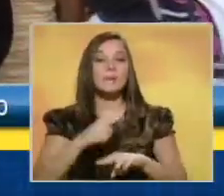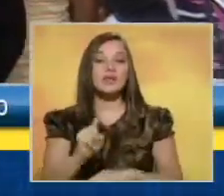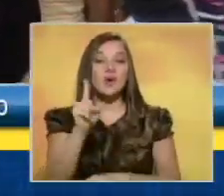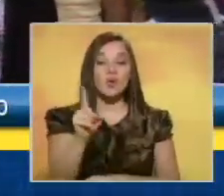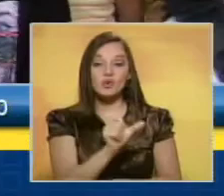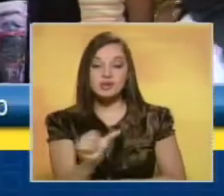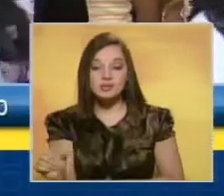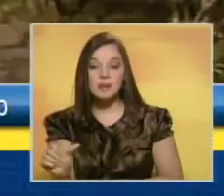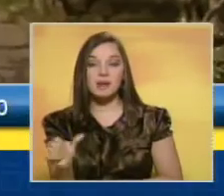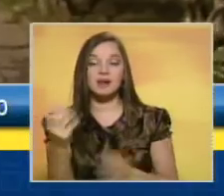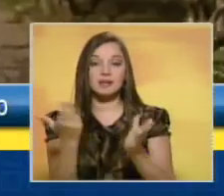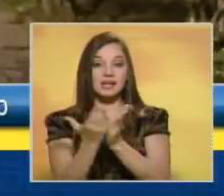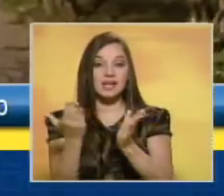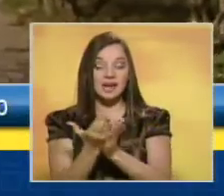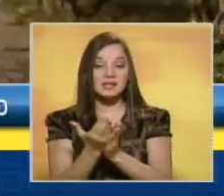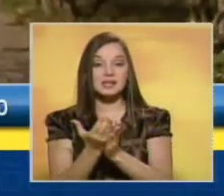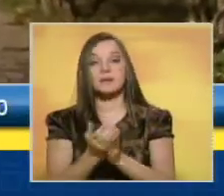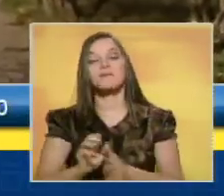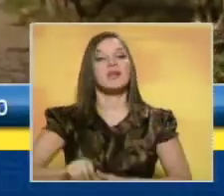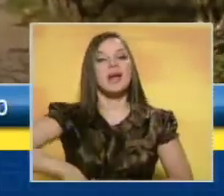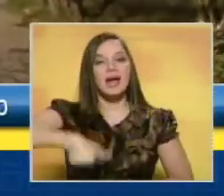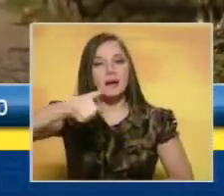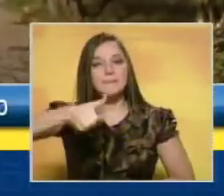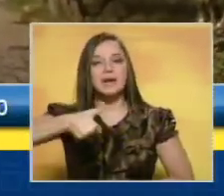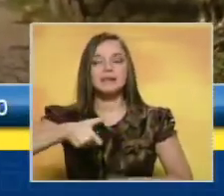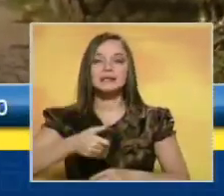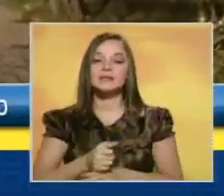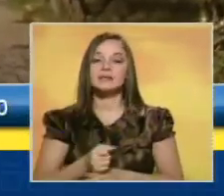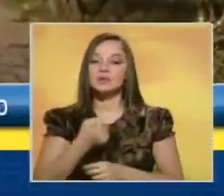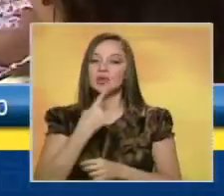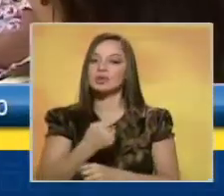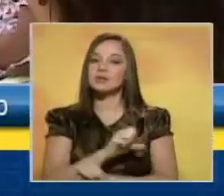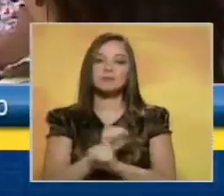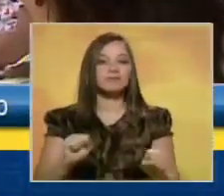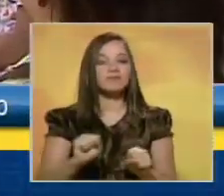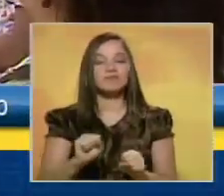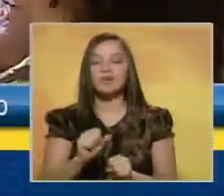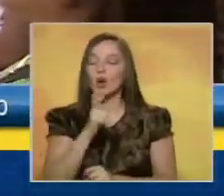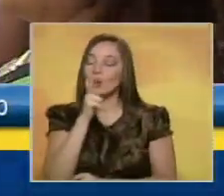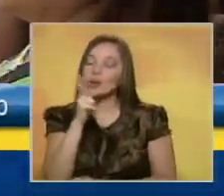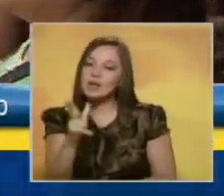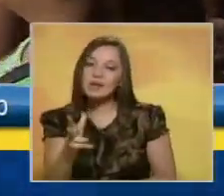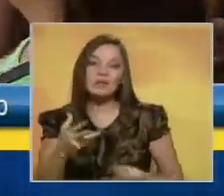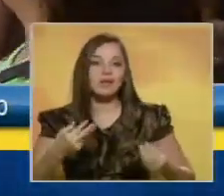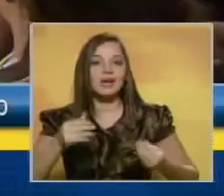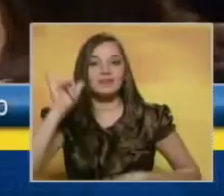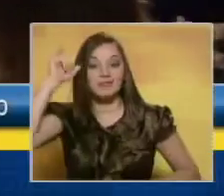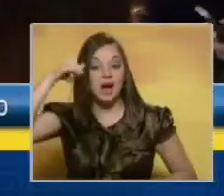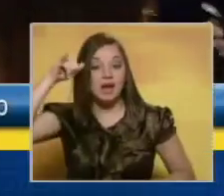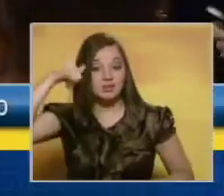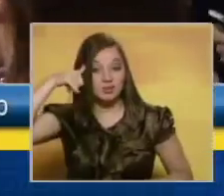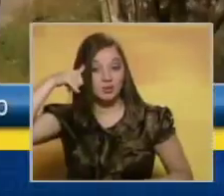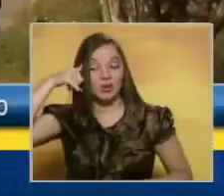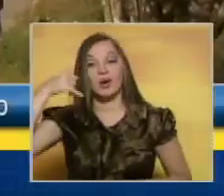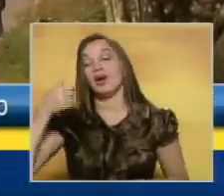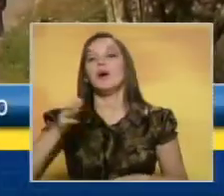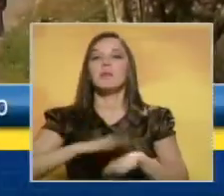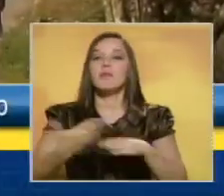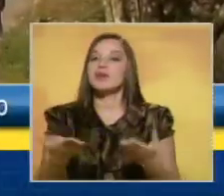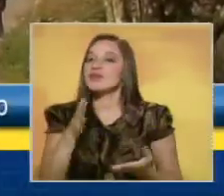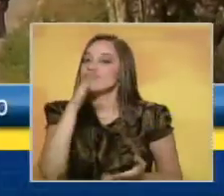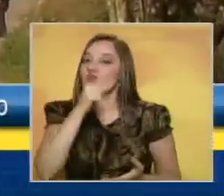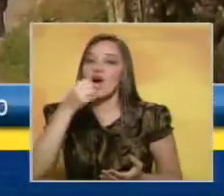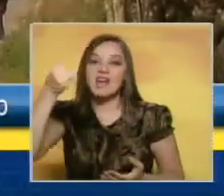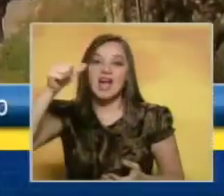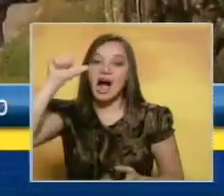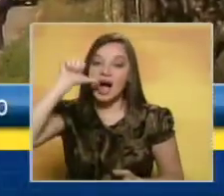semana de clases. En lo que más hicieron énfasis fue en las deplorables condiciones en las que se encuentran los baños, porque entre otras cosas no hay agua